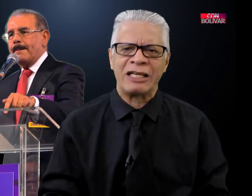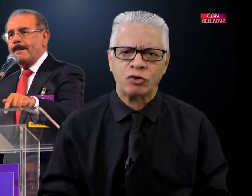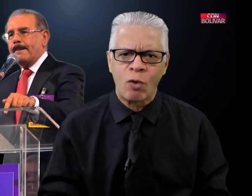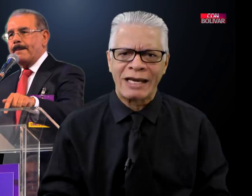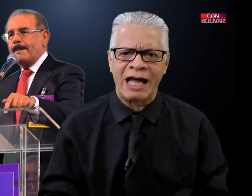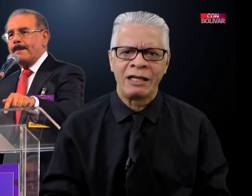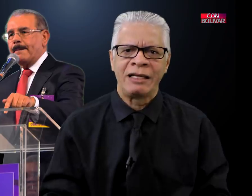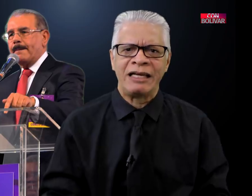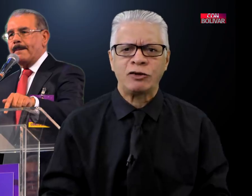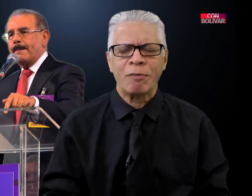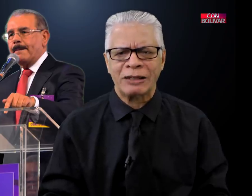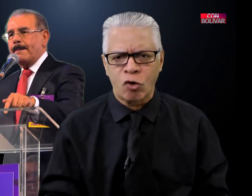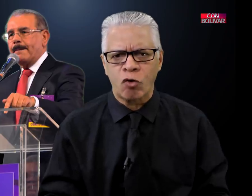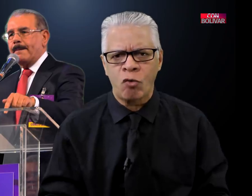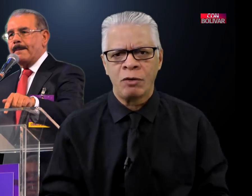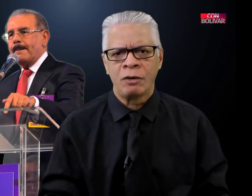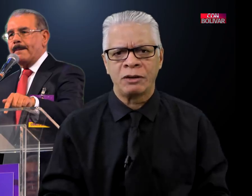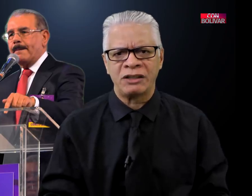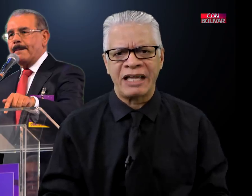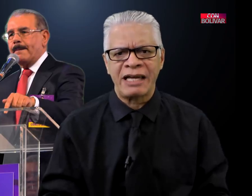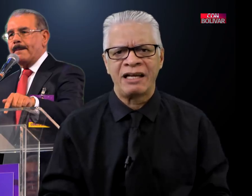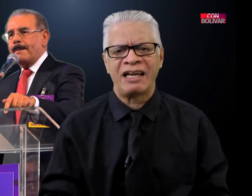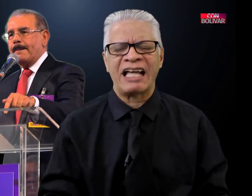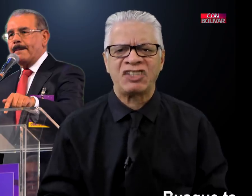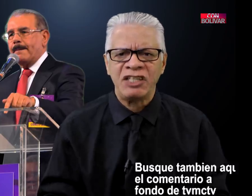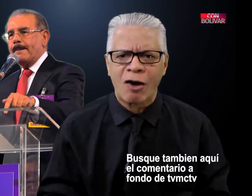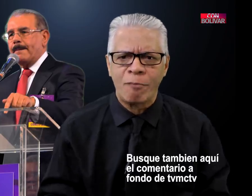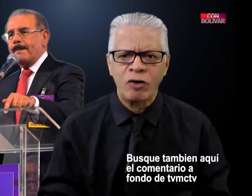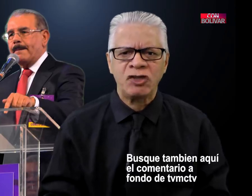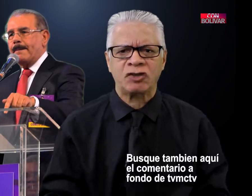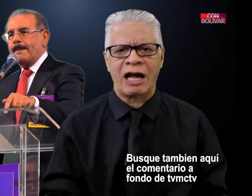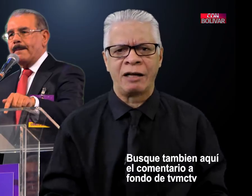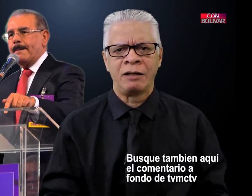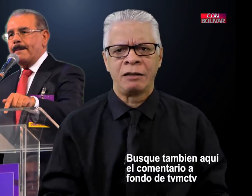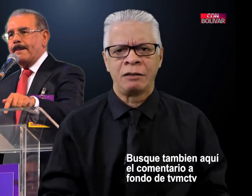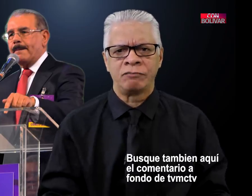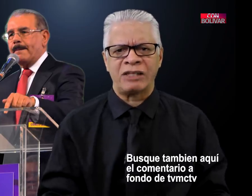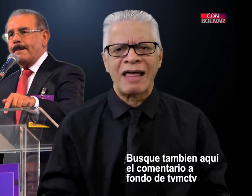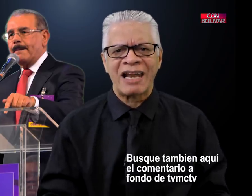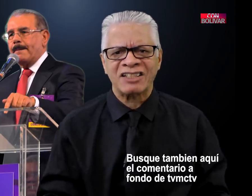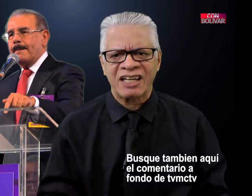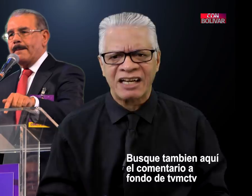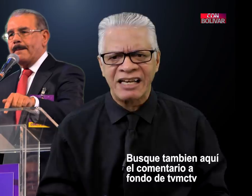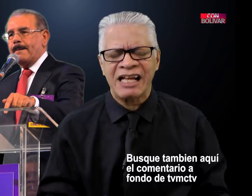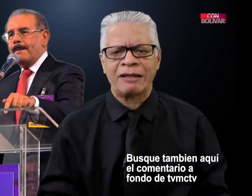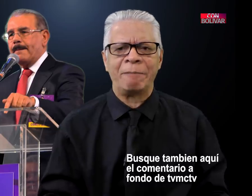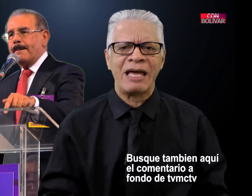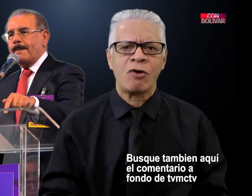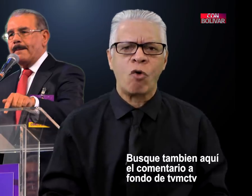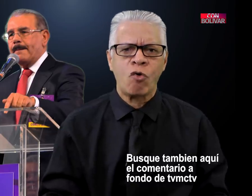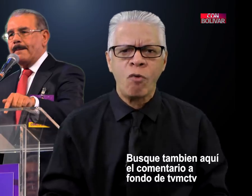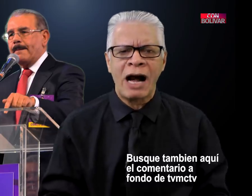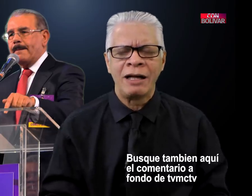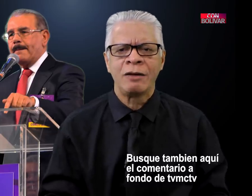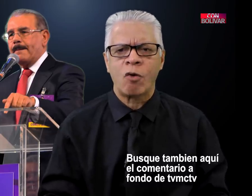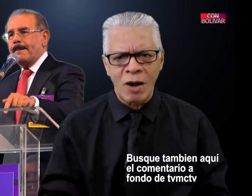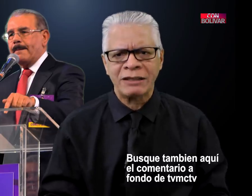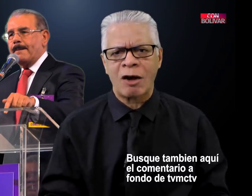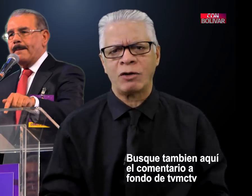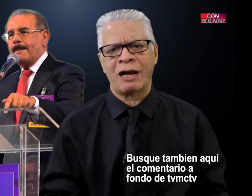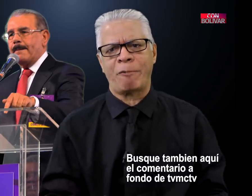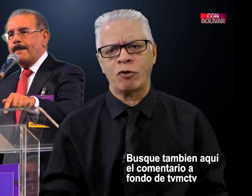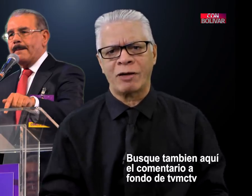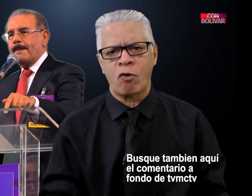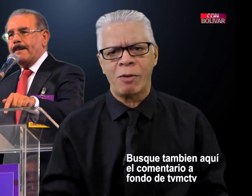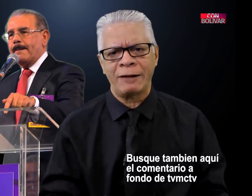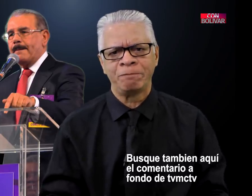de Venezuela y sobre todo de la China comunista, dada la cercanía también con Cuba, cuentan